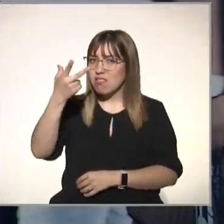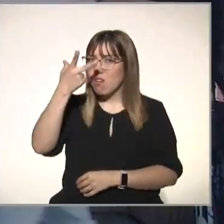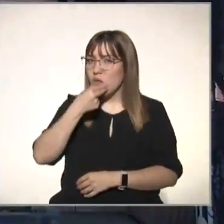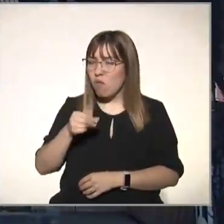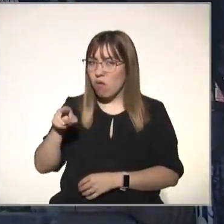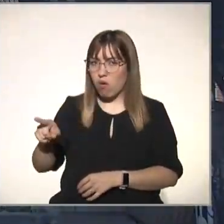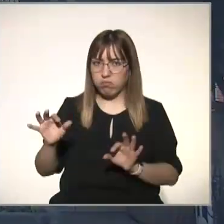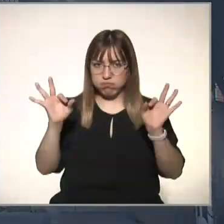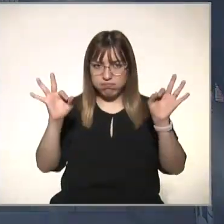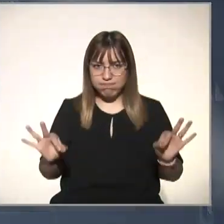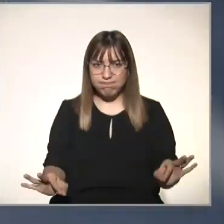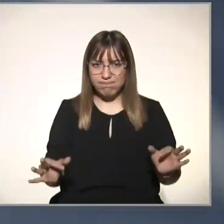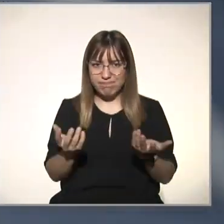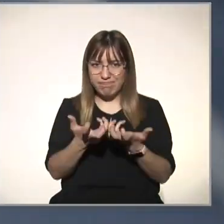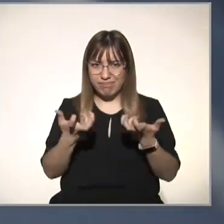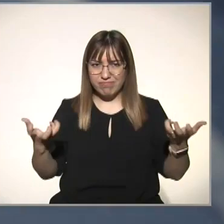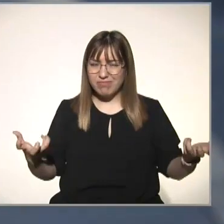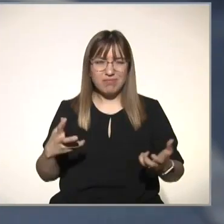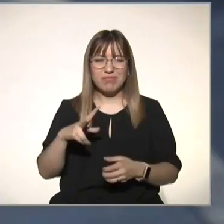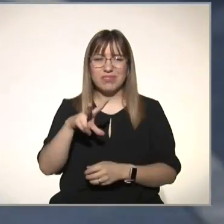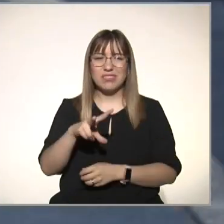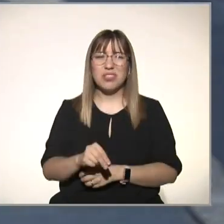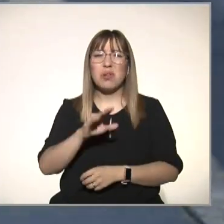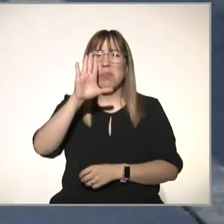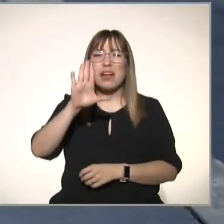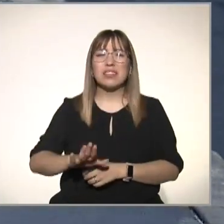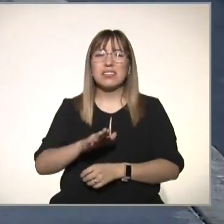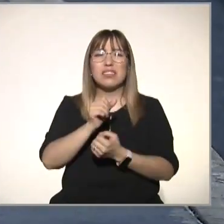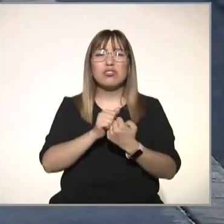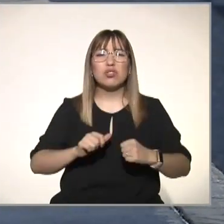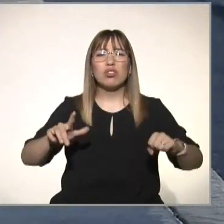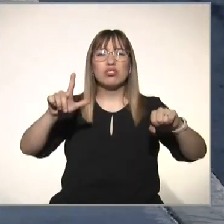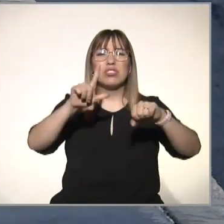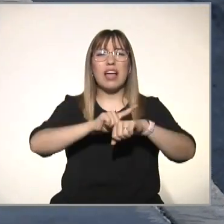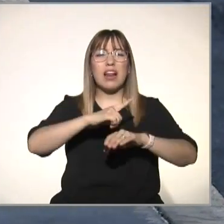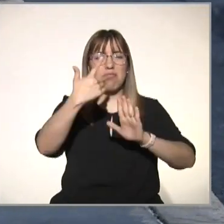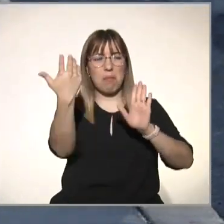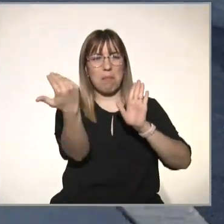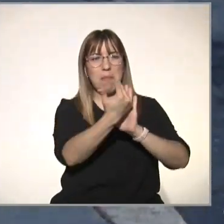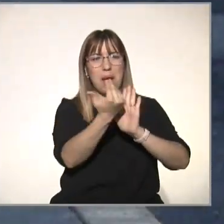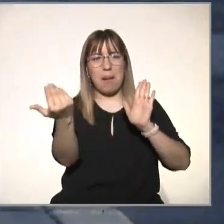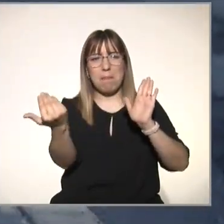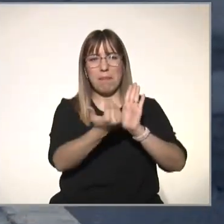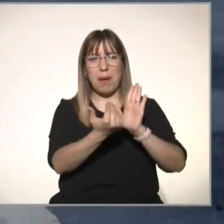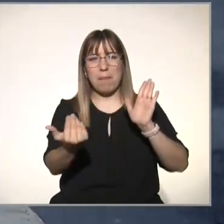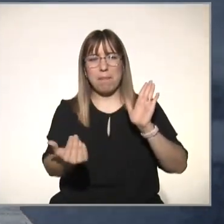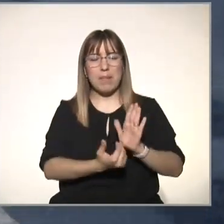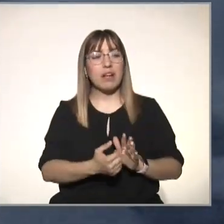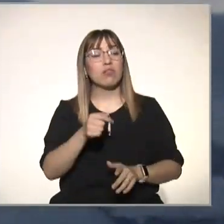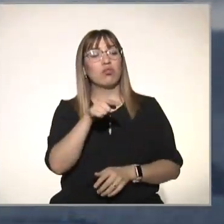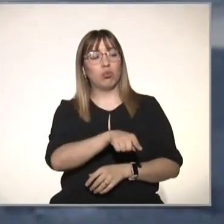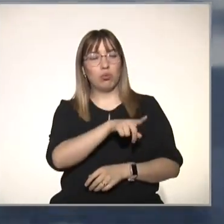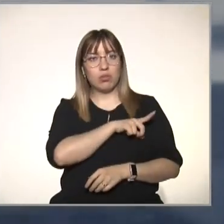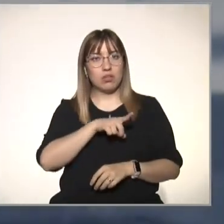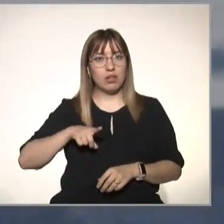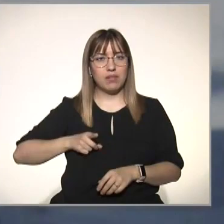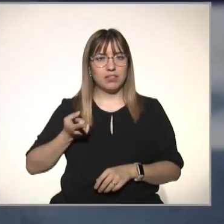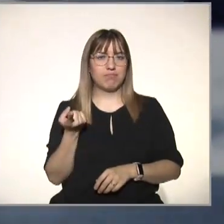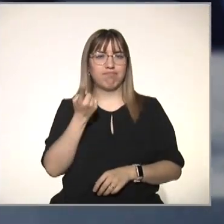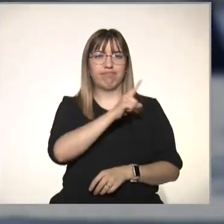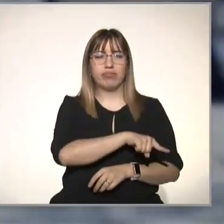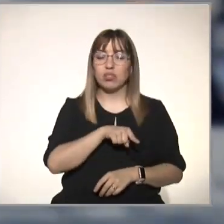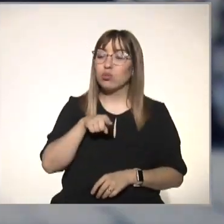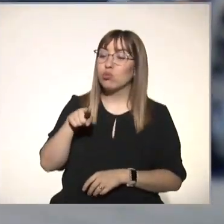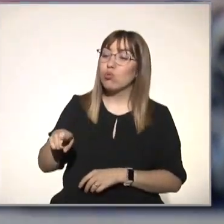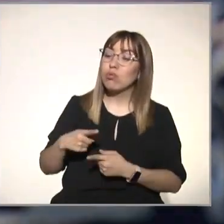el fundamento social que tienes, que parece que hay mandatos sociales que nos dicen tú te tienes que portar de esta manera o de otra, y poder romper